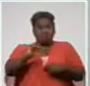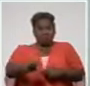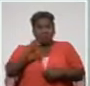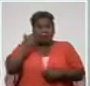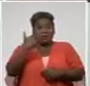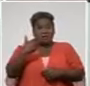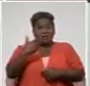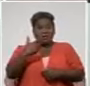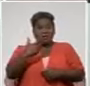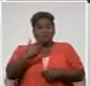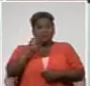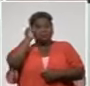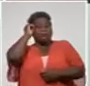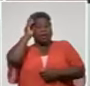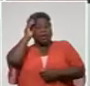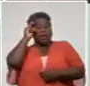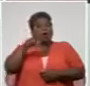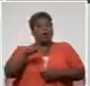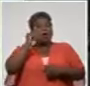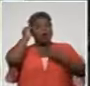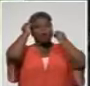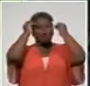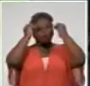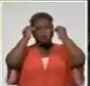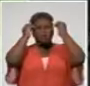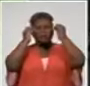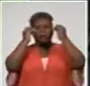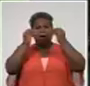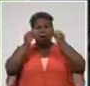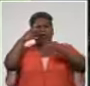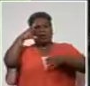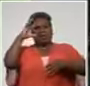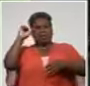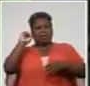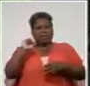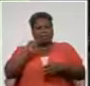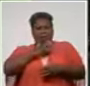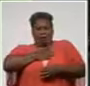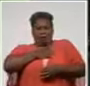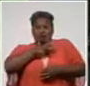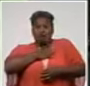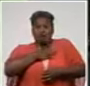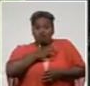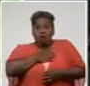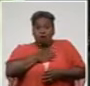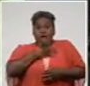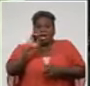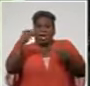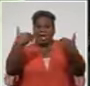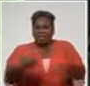conciencia, generar apego a lo establecido, generar apego a